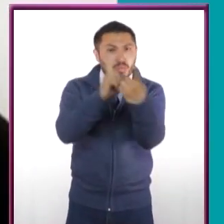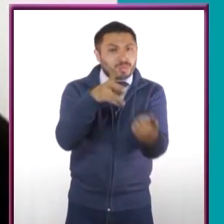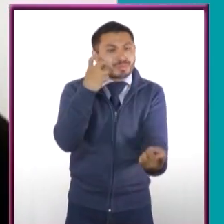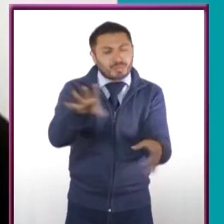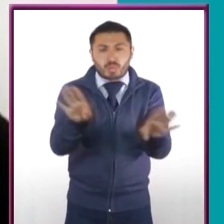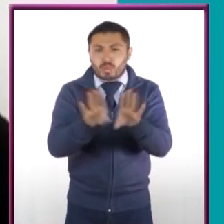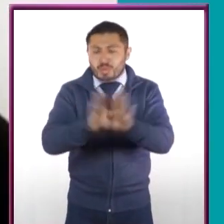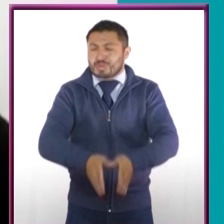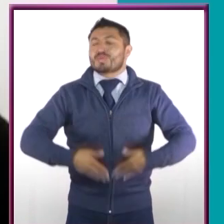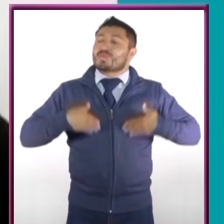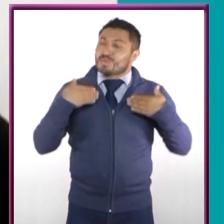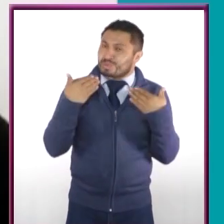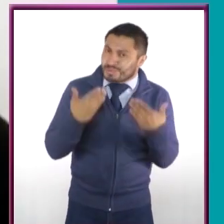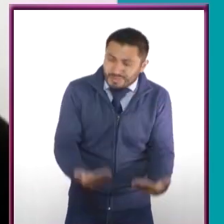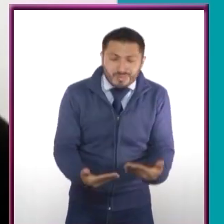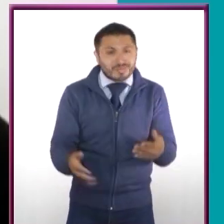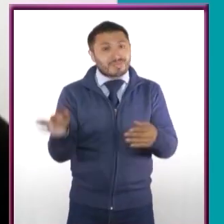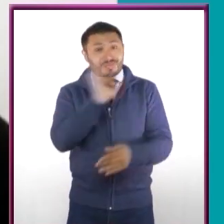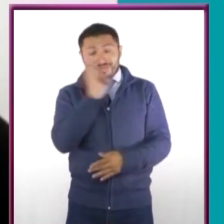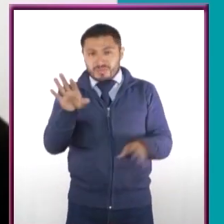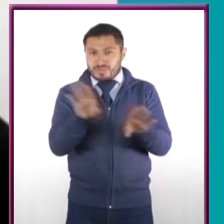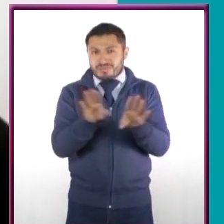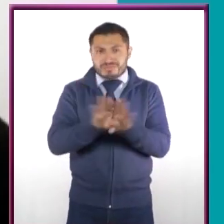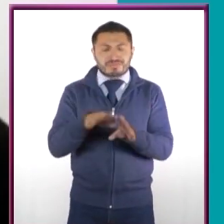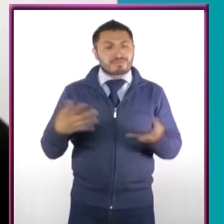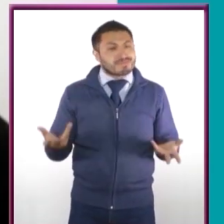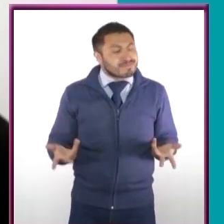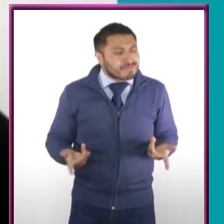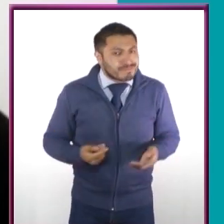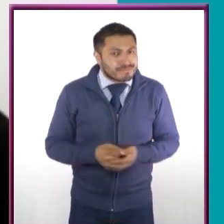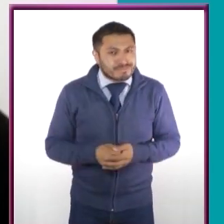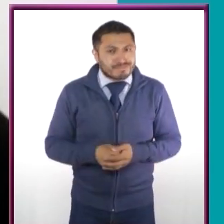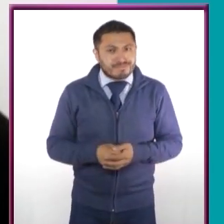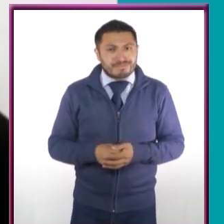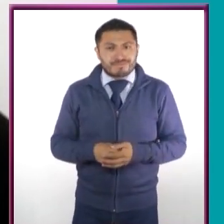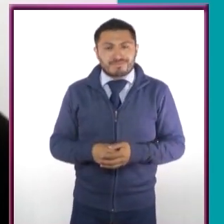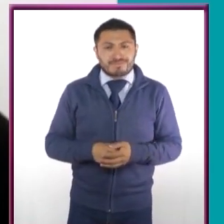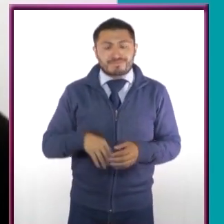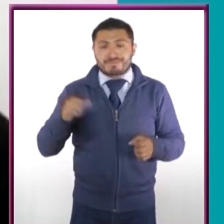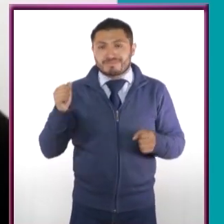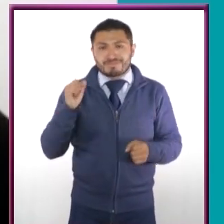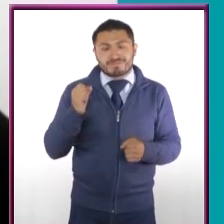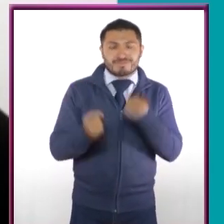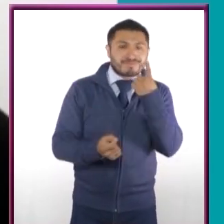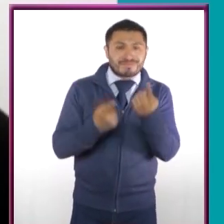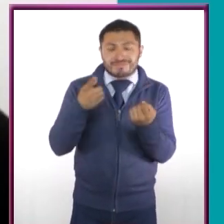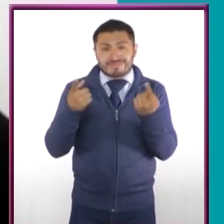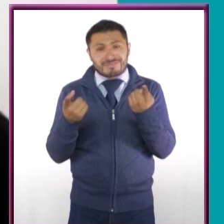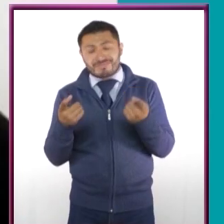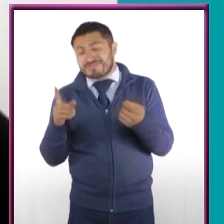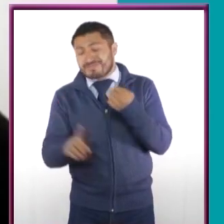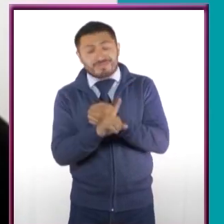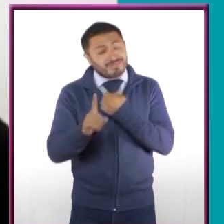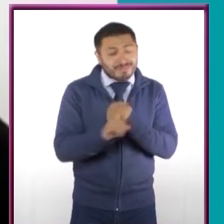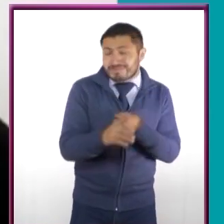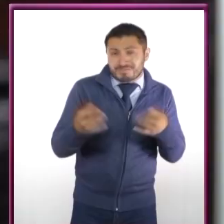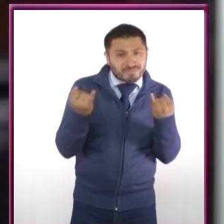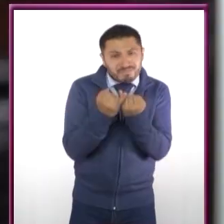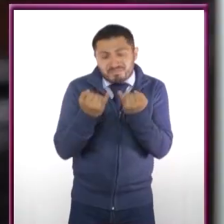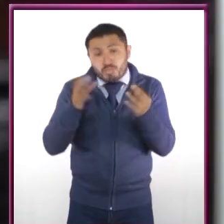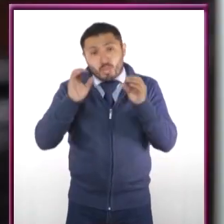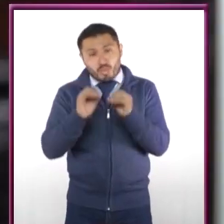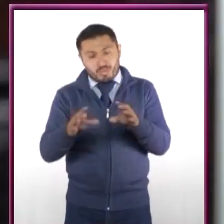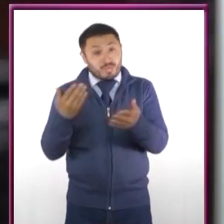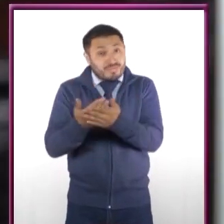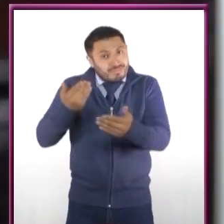que les refleja mucho, que posiblemente pueden estar pasando por unas etapas muy similares o que recientemente